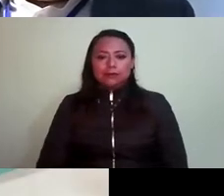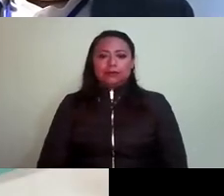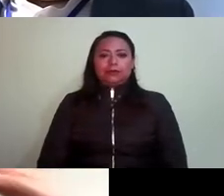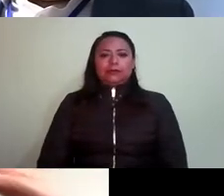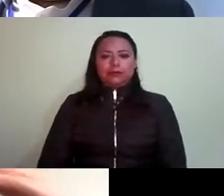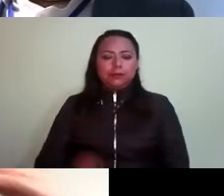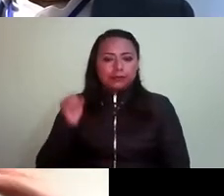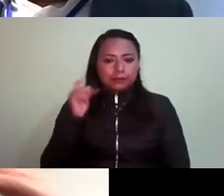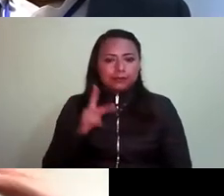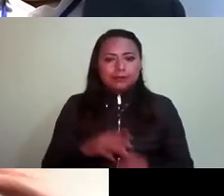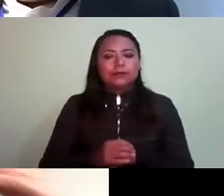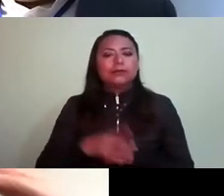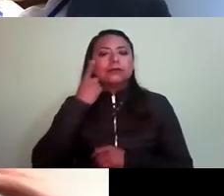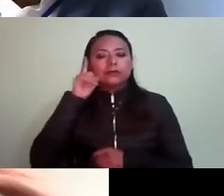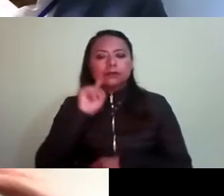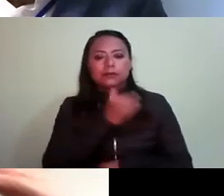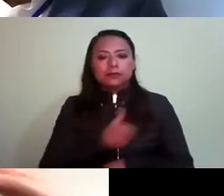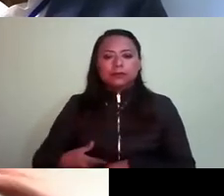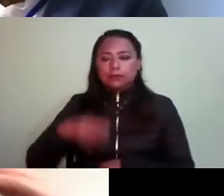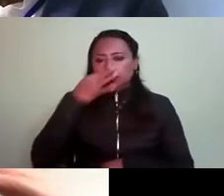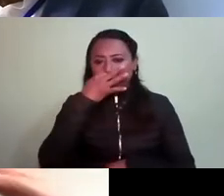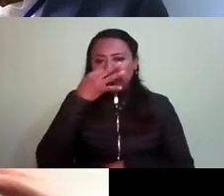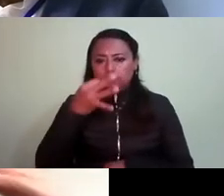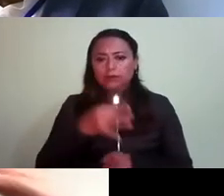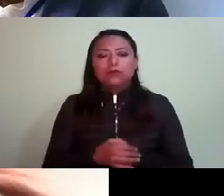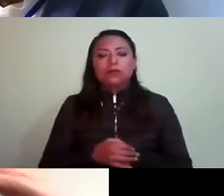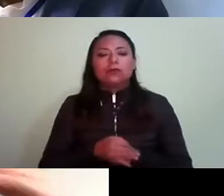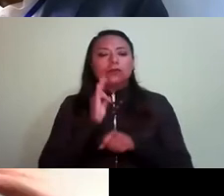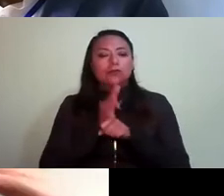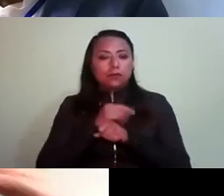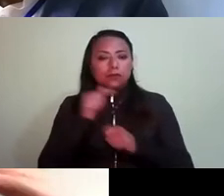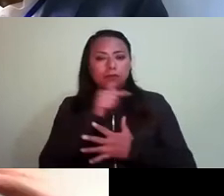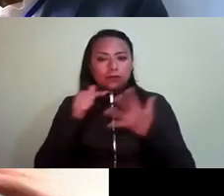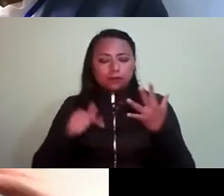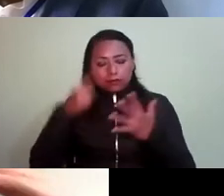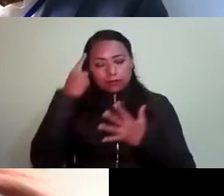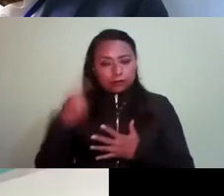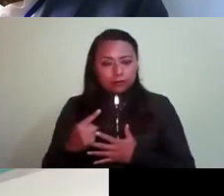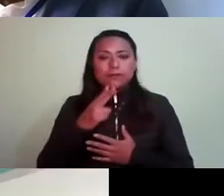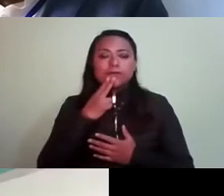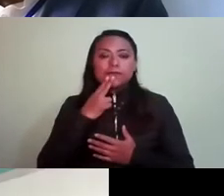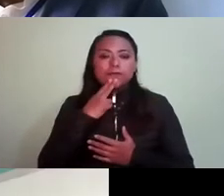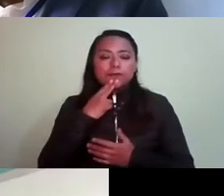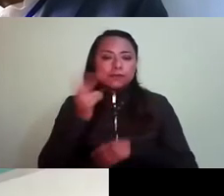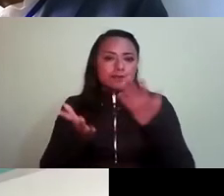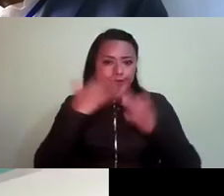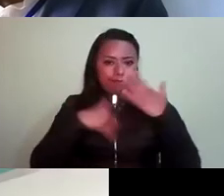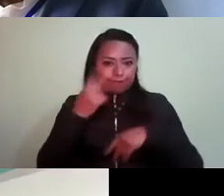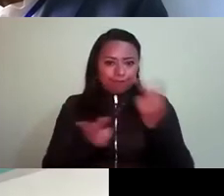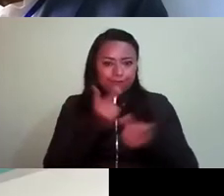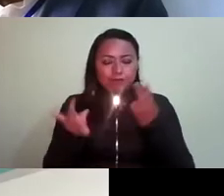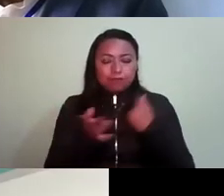Ok, diputada presidenta, le informo que se han enlistado para hacer uso de la palabra por el Partido del